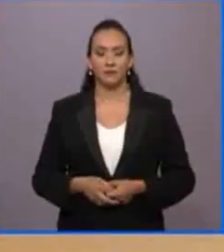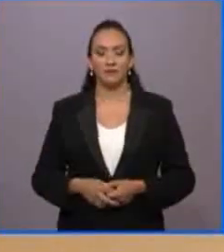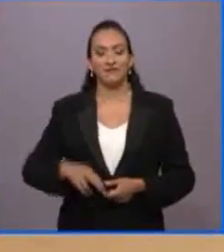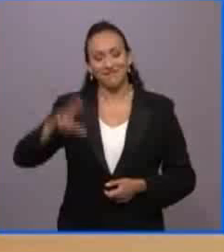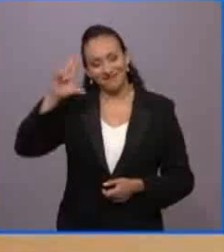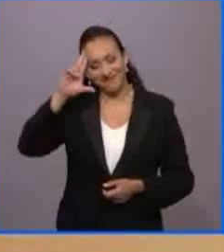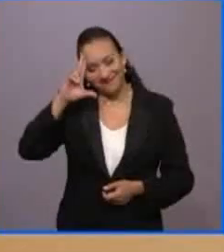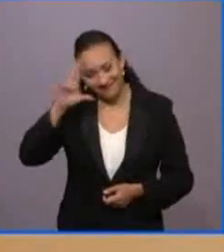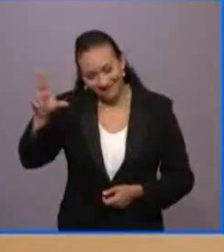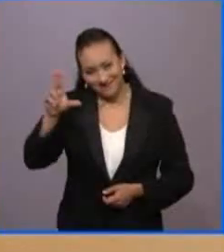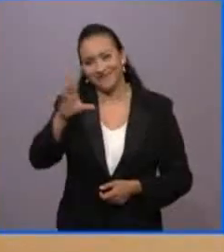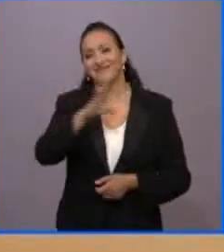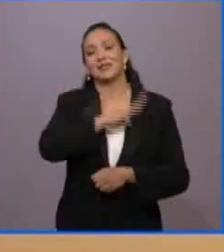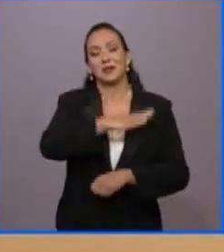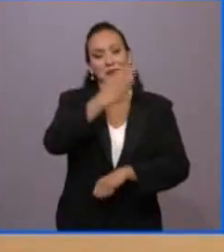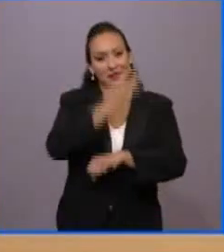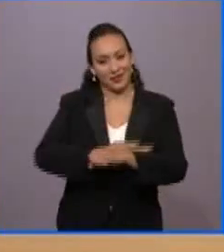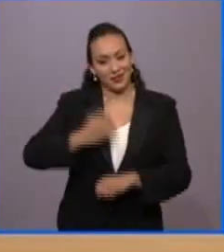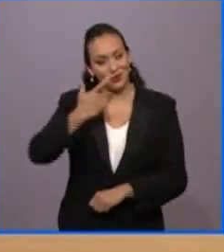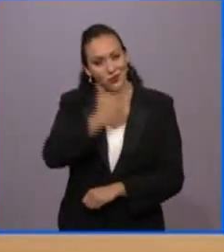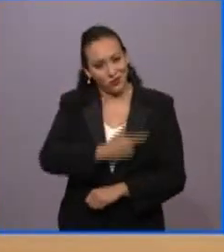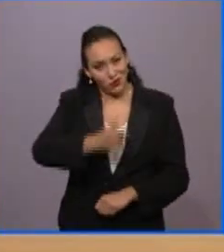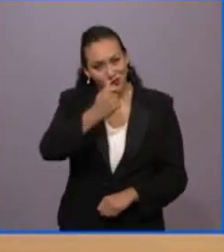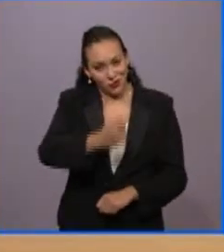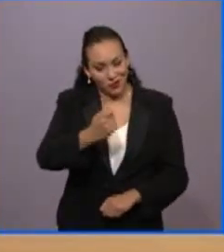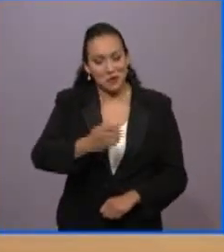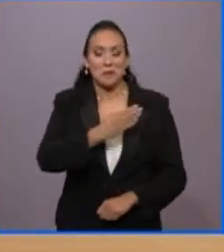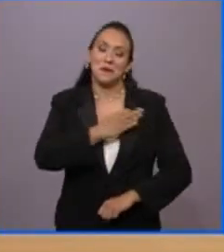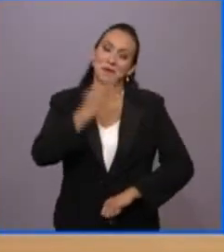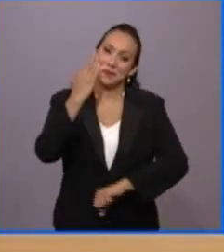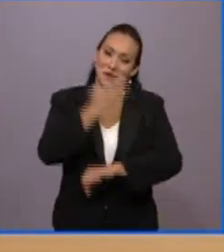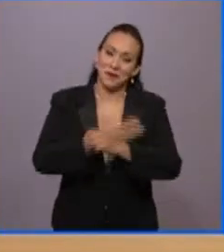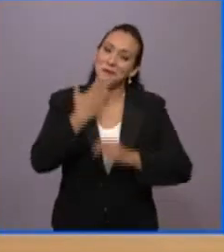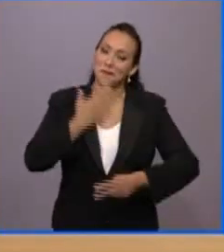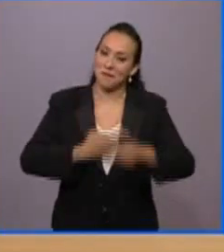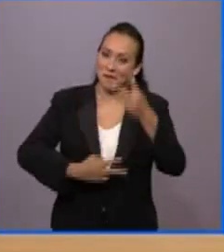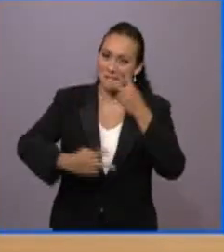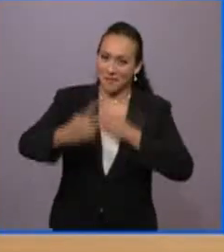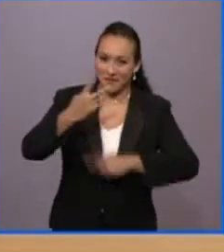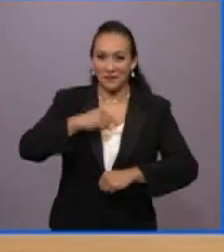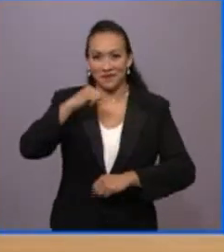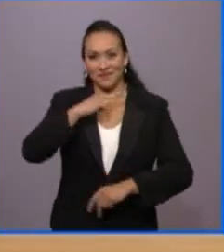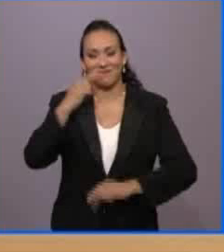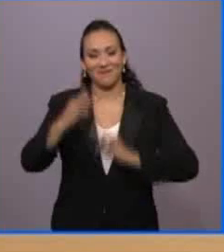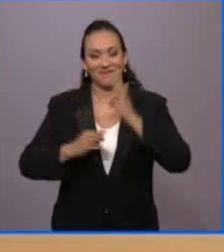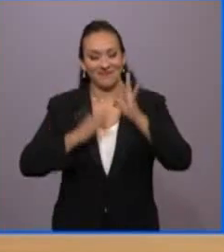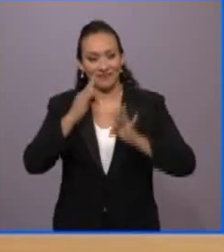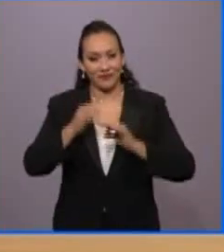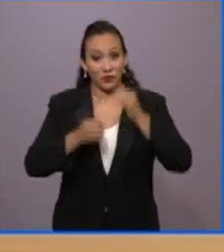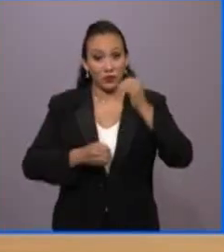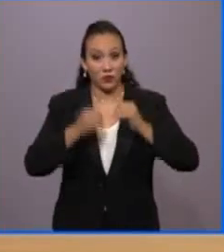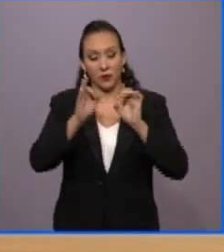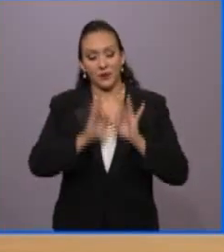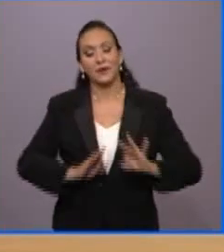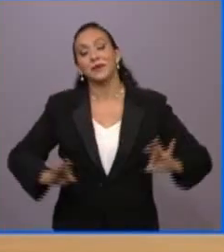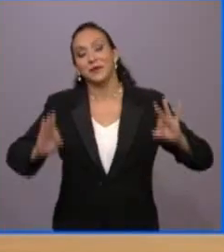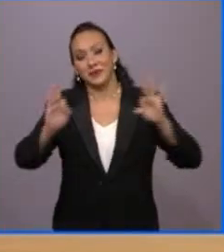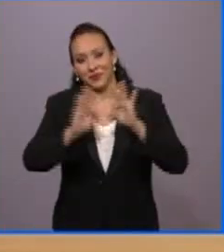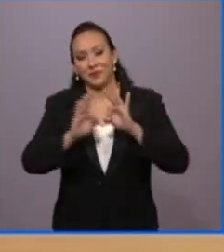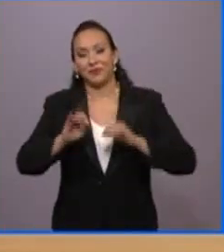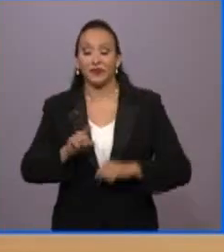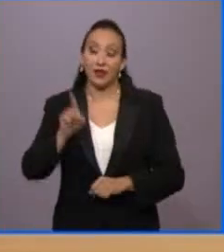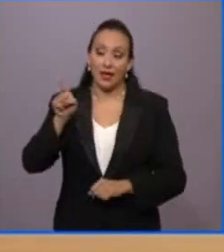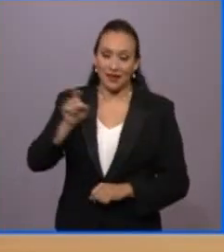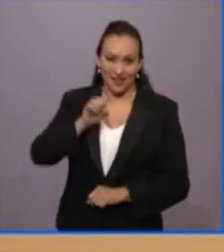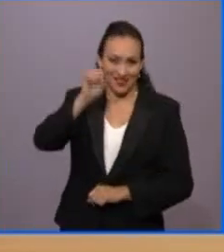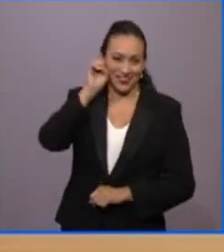Hola, ¿qué tal? ¿Cómo le va? Qué gusto saludarle. Muy buenas tardes, bienvenido, bienvenida a la información jurídica más importante.